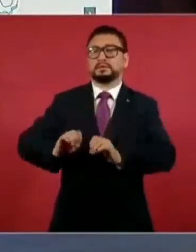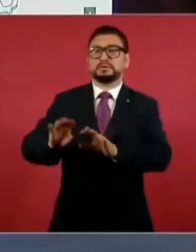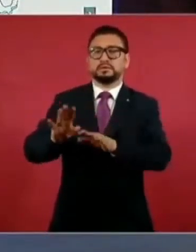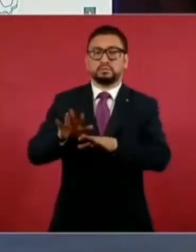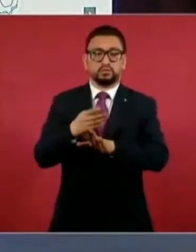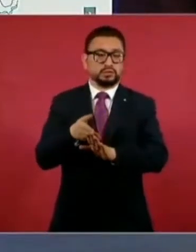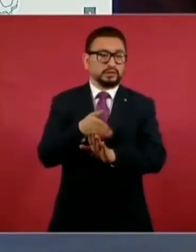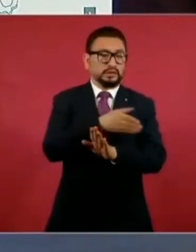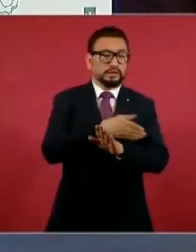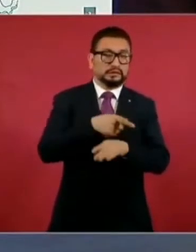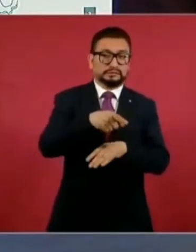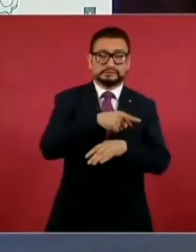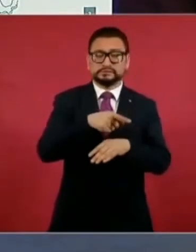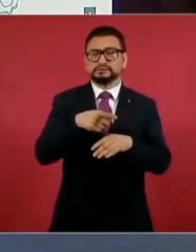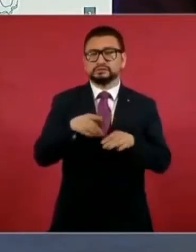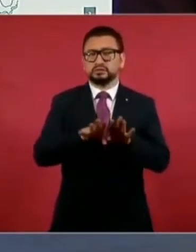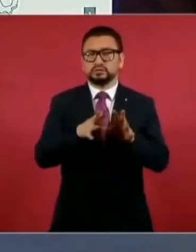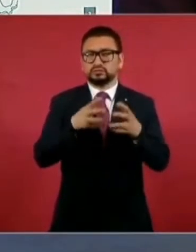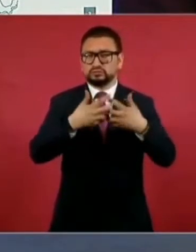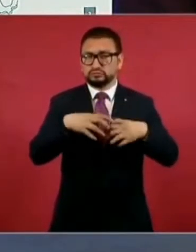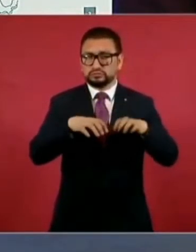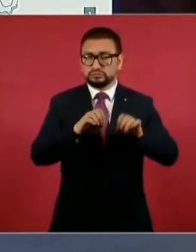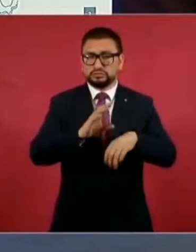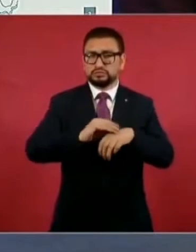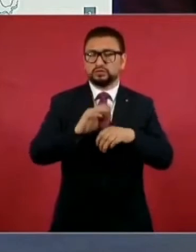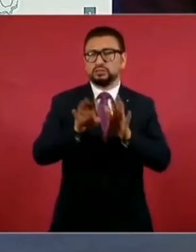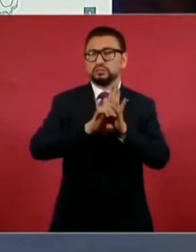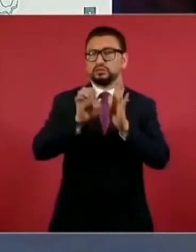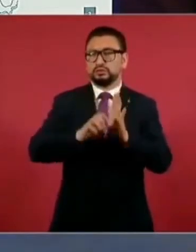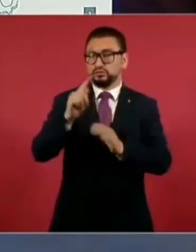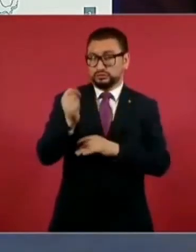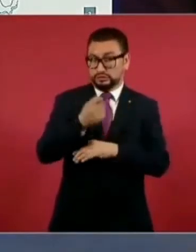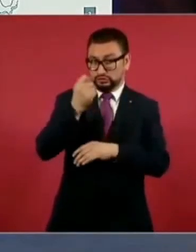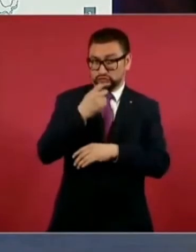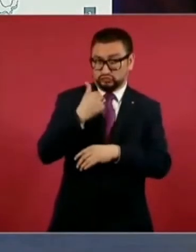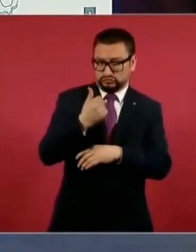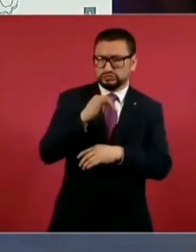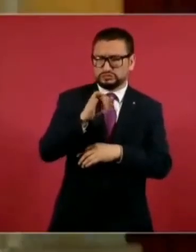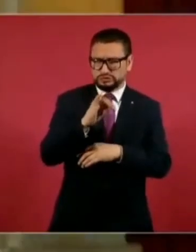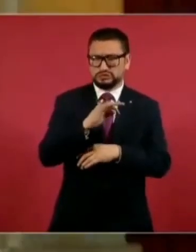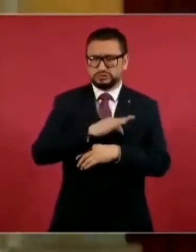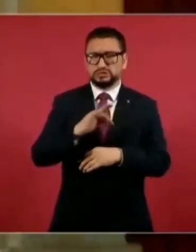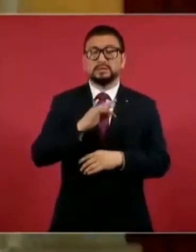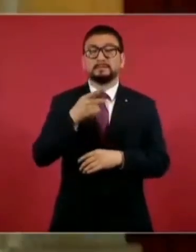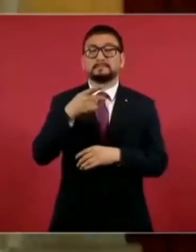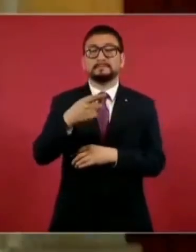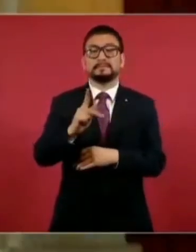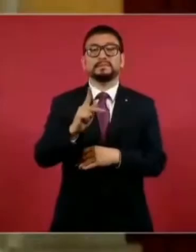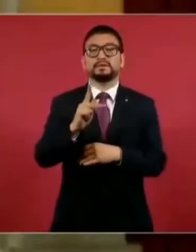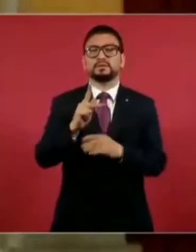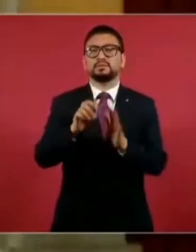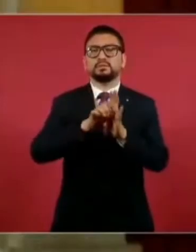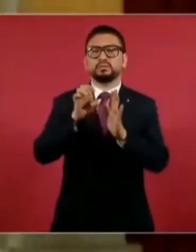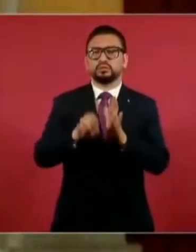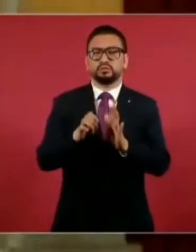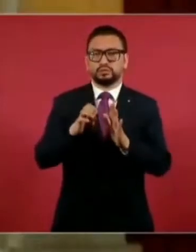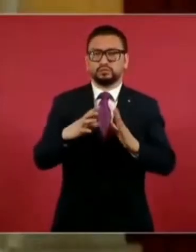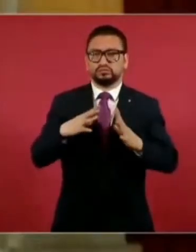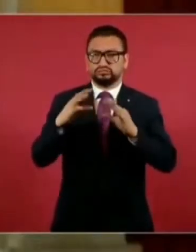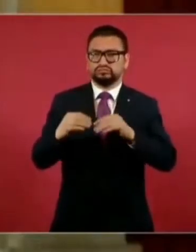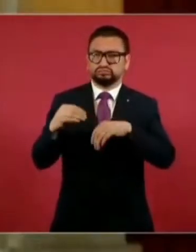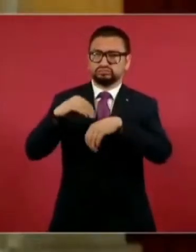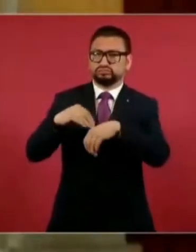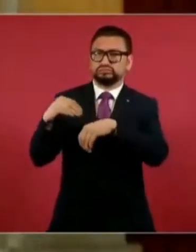las anteriores. Y no me refiero a tecnología obsoleta, me refiero a que se pueden ir